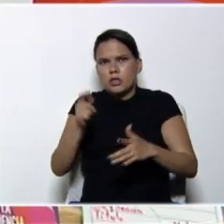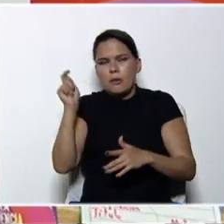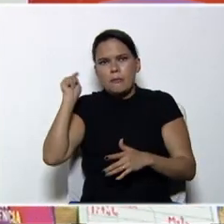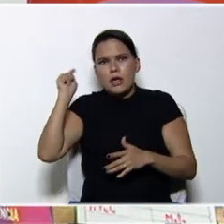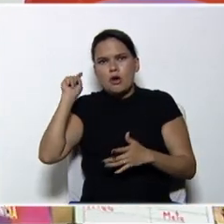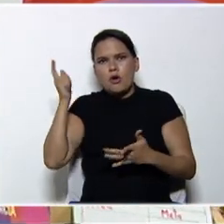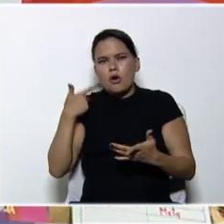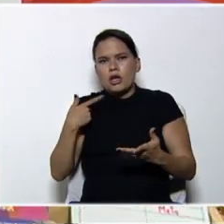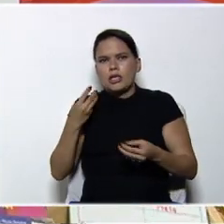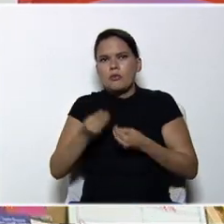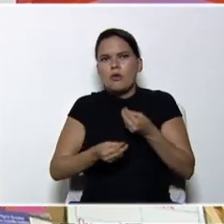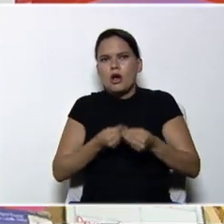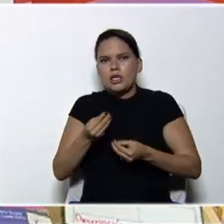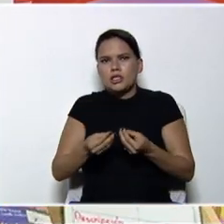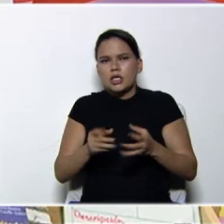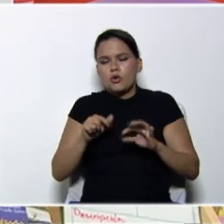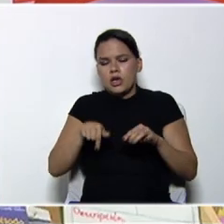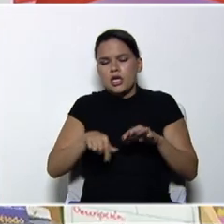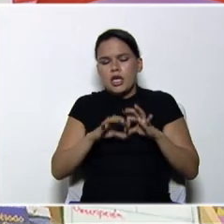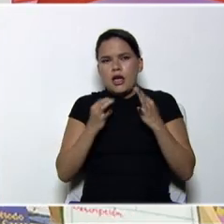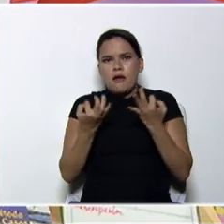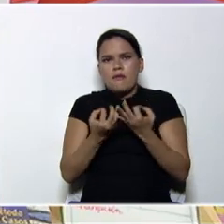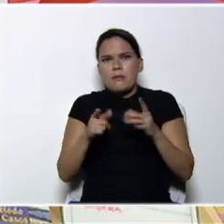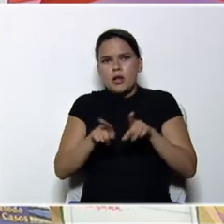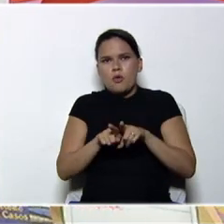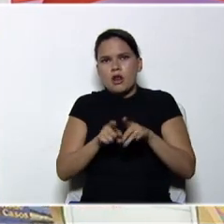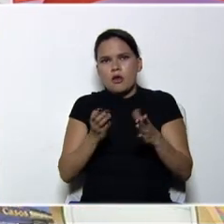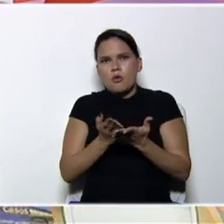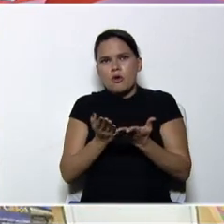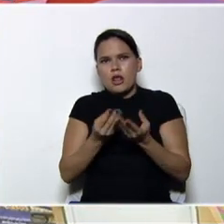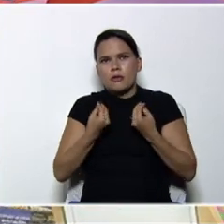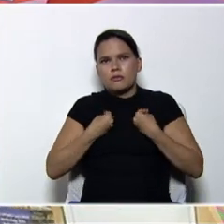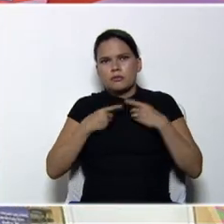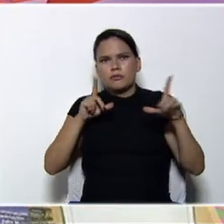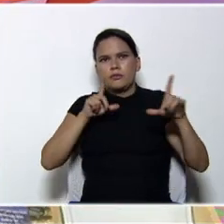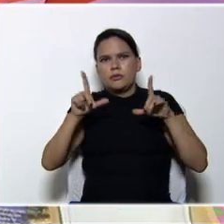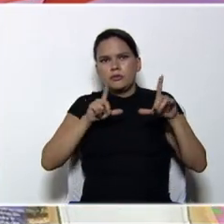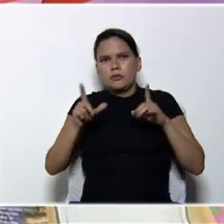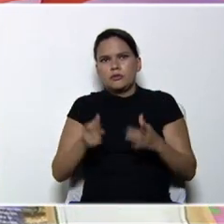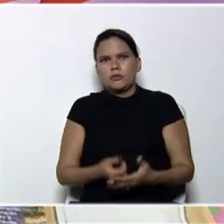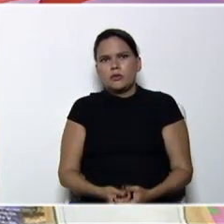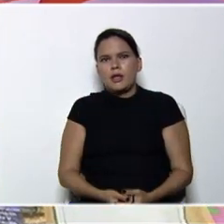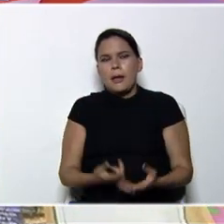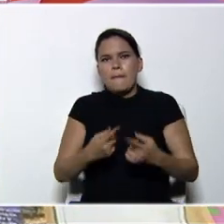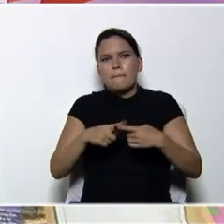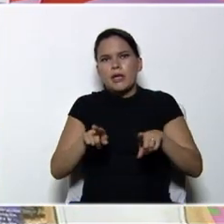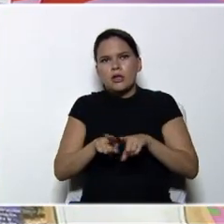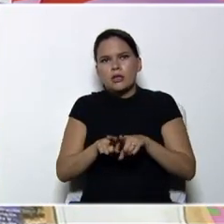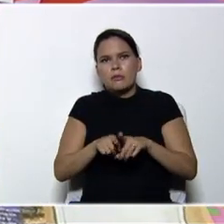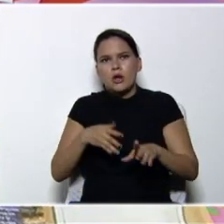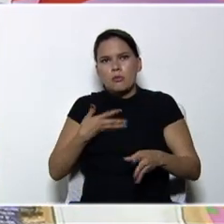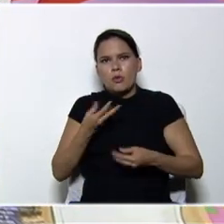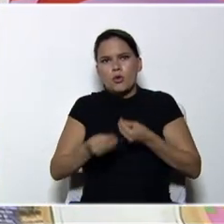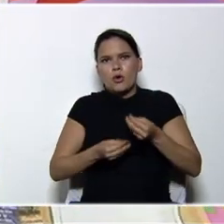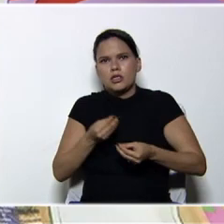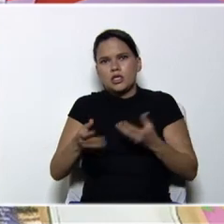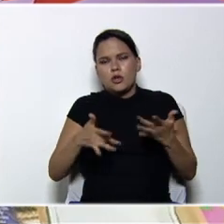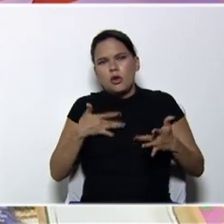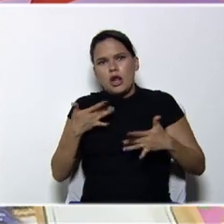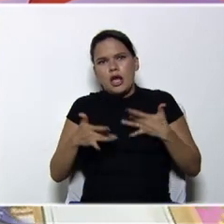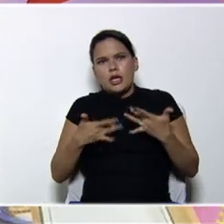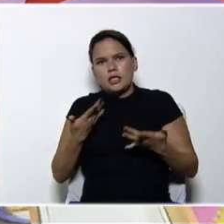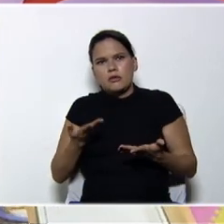llevando a través del programa Cada Familia Una Escuela, desde el canal Vive TV, el canal educativo, pero también lo puedo hacer con las actividades que